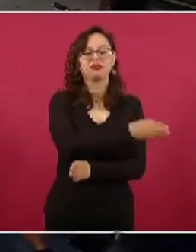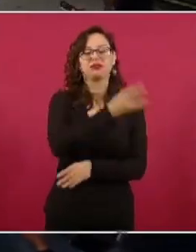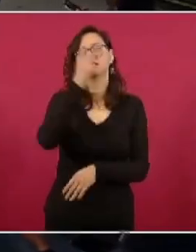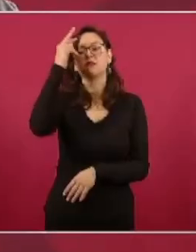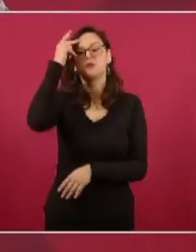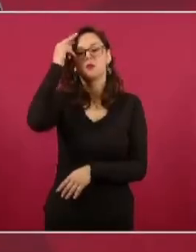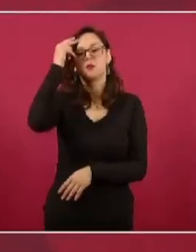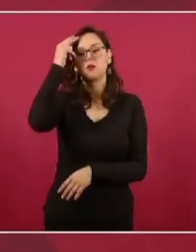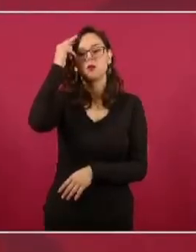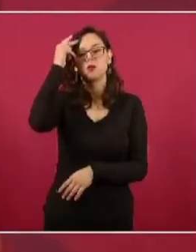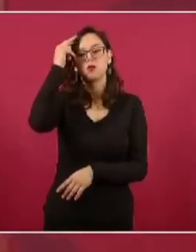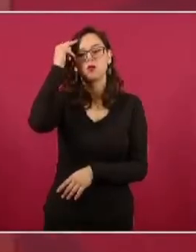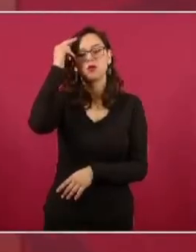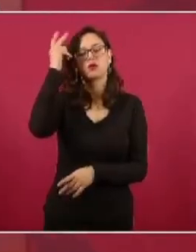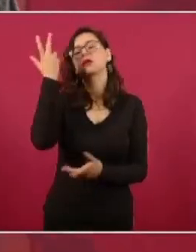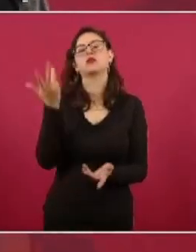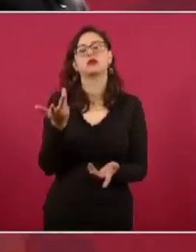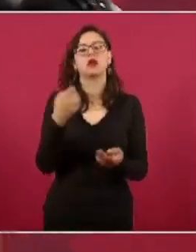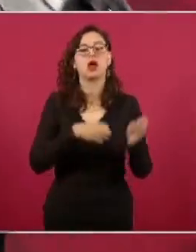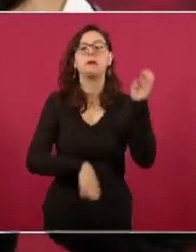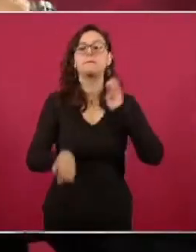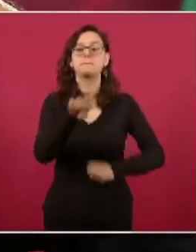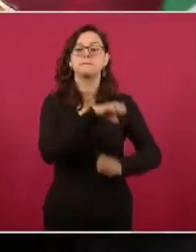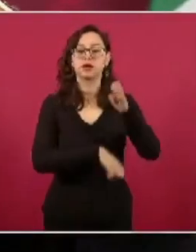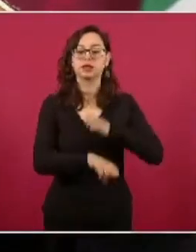Estaban los llamados hombres de negocios.